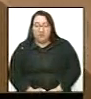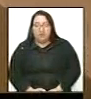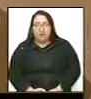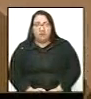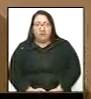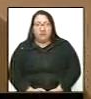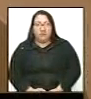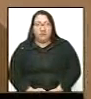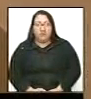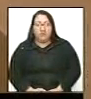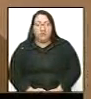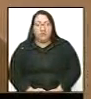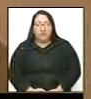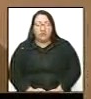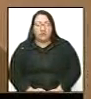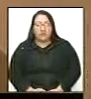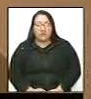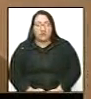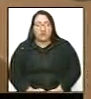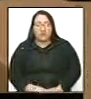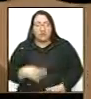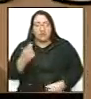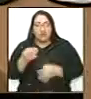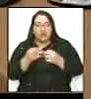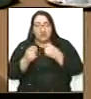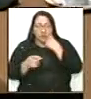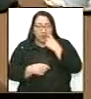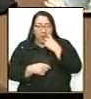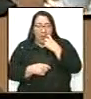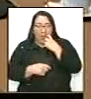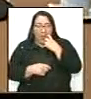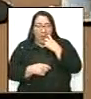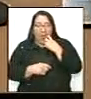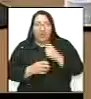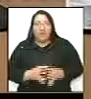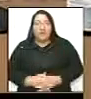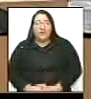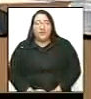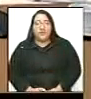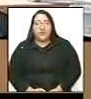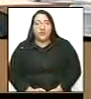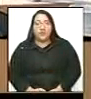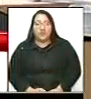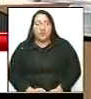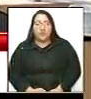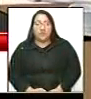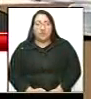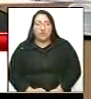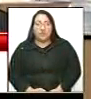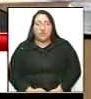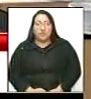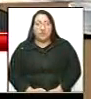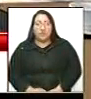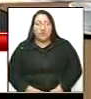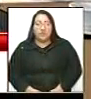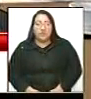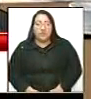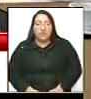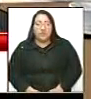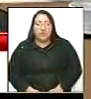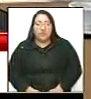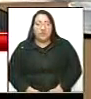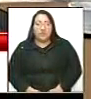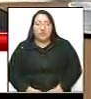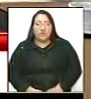En este extremo, solamente quiero dejar constancia de lo siguiente. El precedente que sentamos. La sola